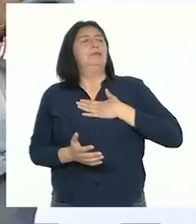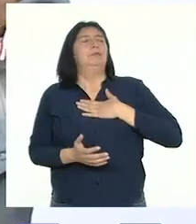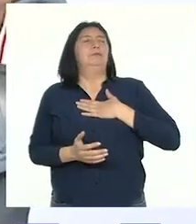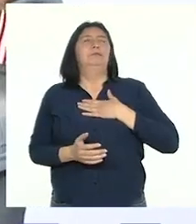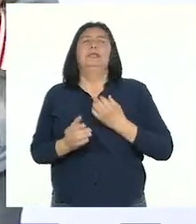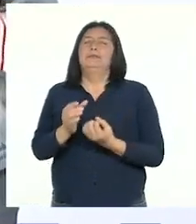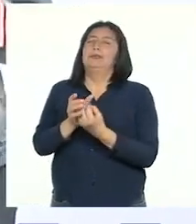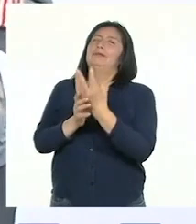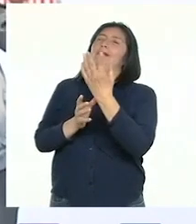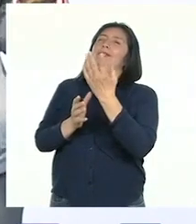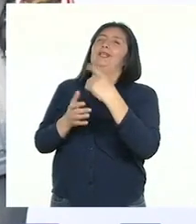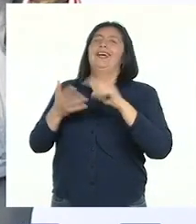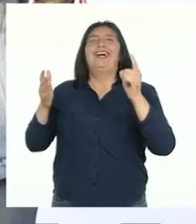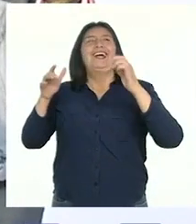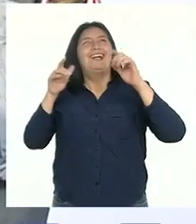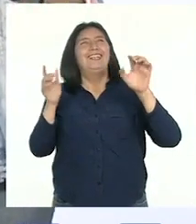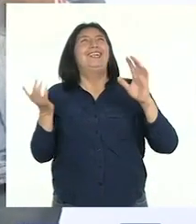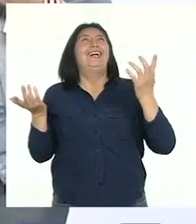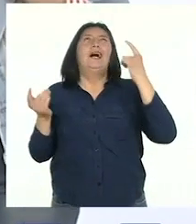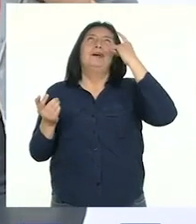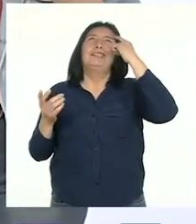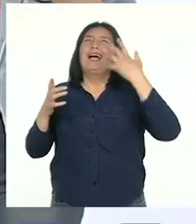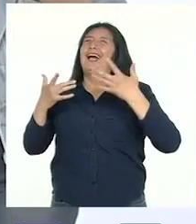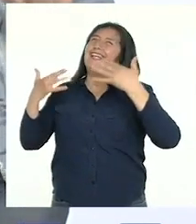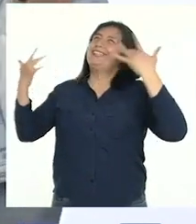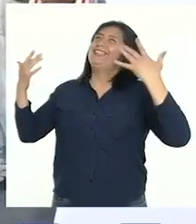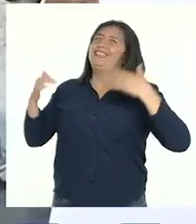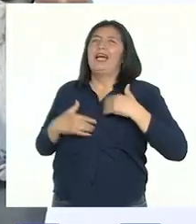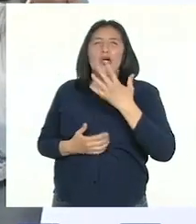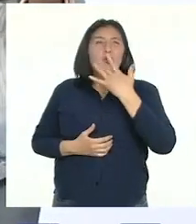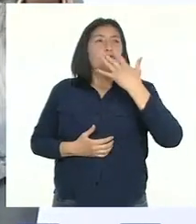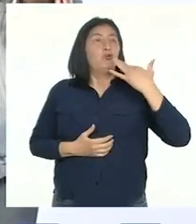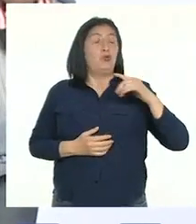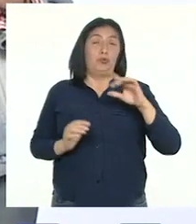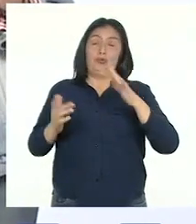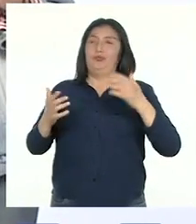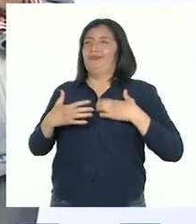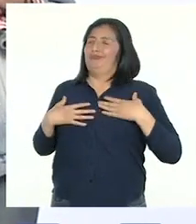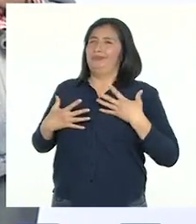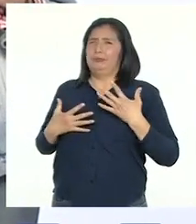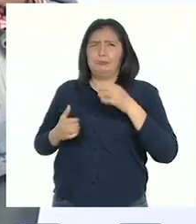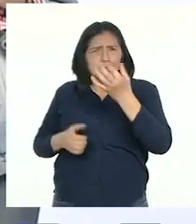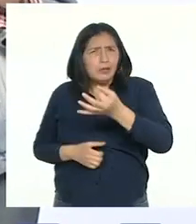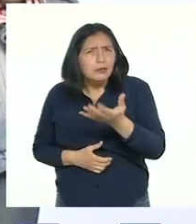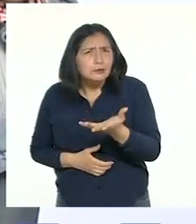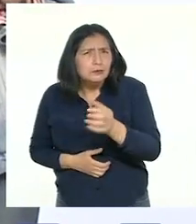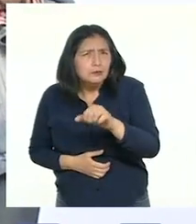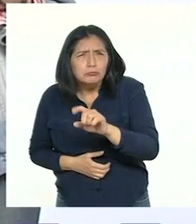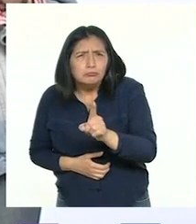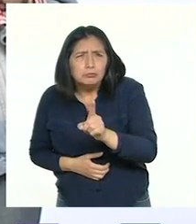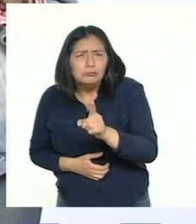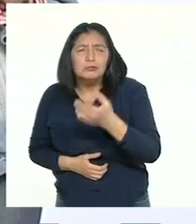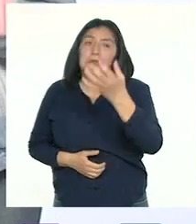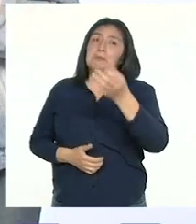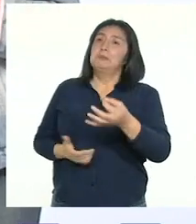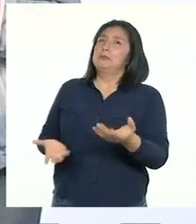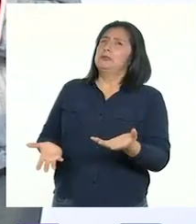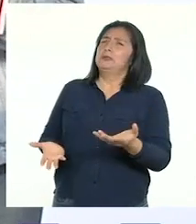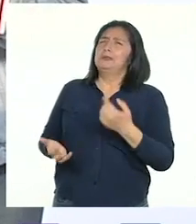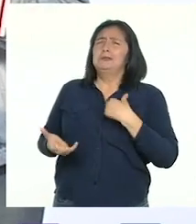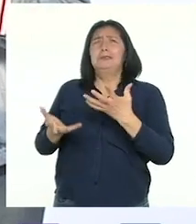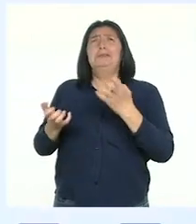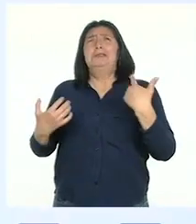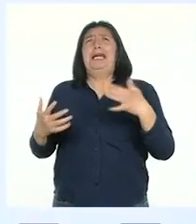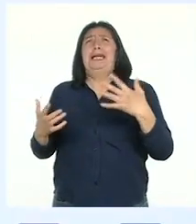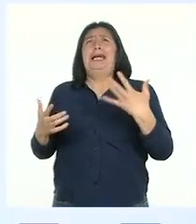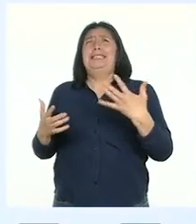siempre está relacionada con la alegría, los colores vivos y el buen ánimo. ¿Será cierto? Si fuera verdad, quiero que